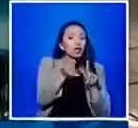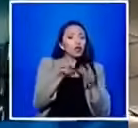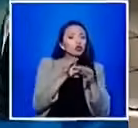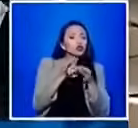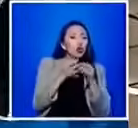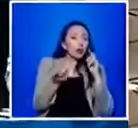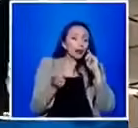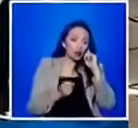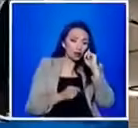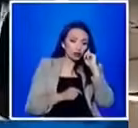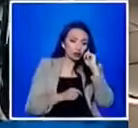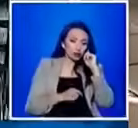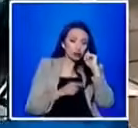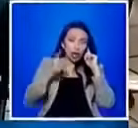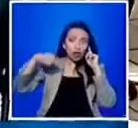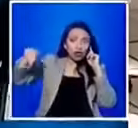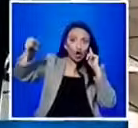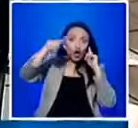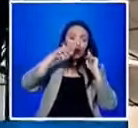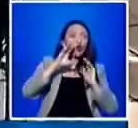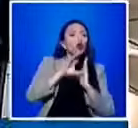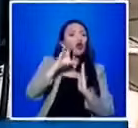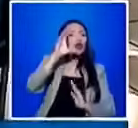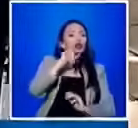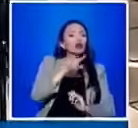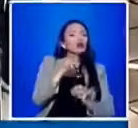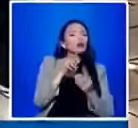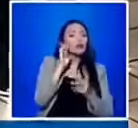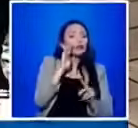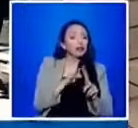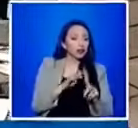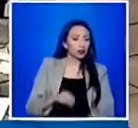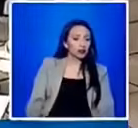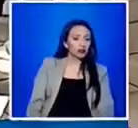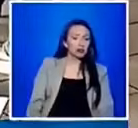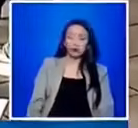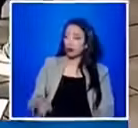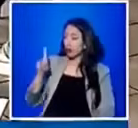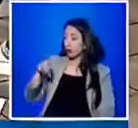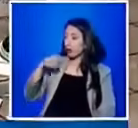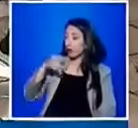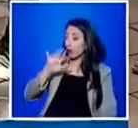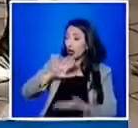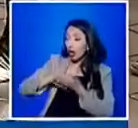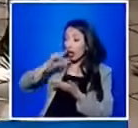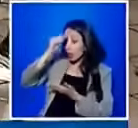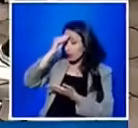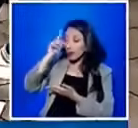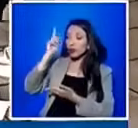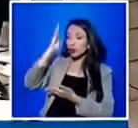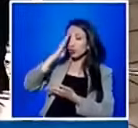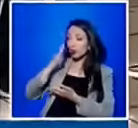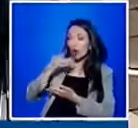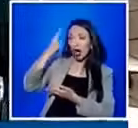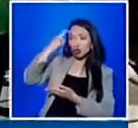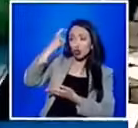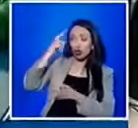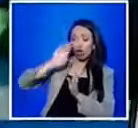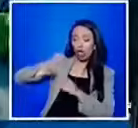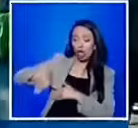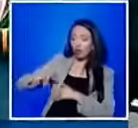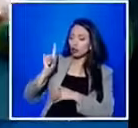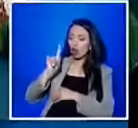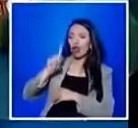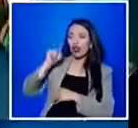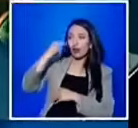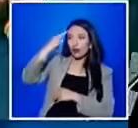compañeros y en general a todo el colegio en este nuevo año lectivo? Que sigan aprendiendo y que nunca dejen sus sueños